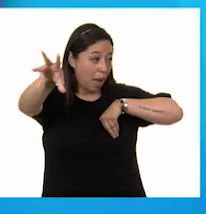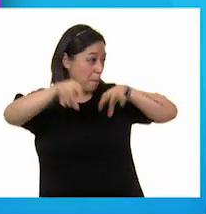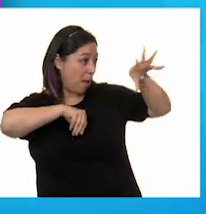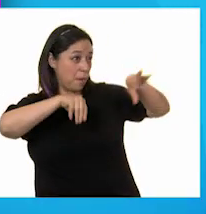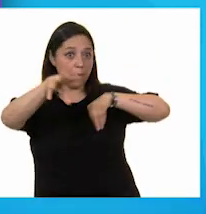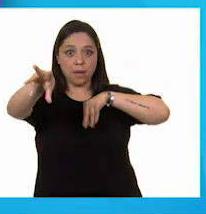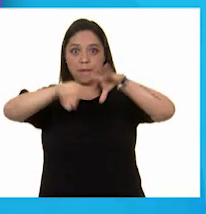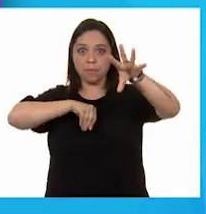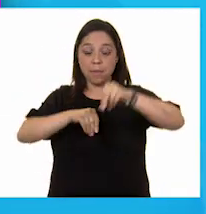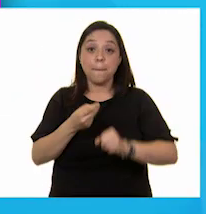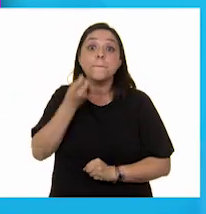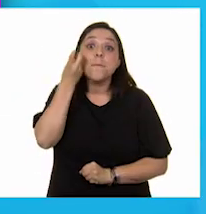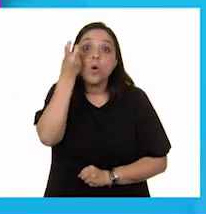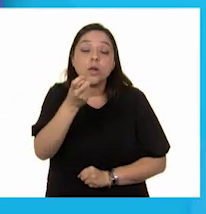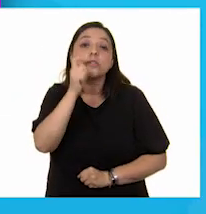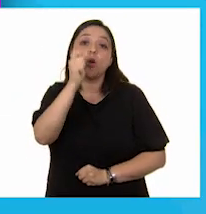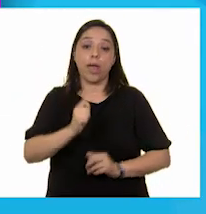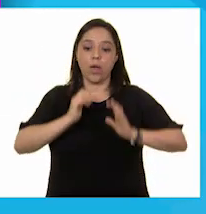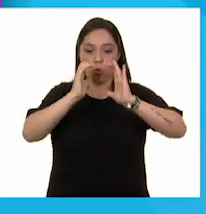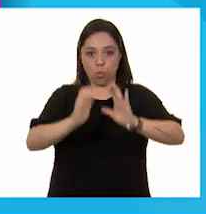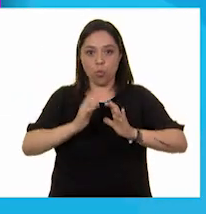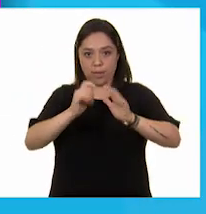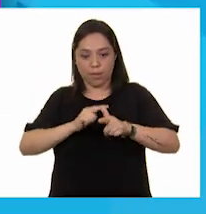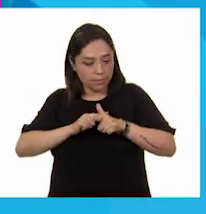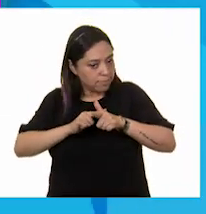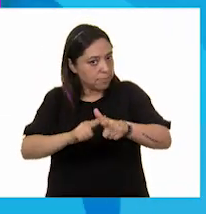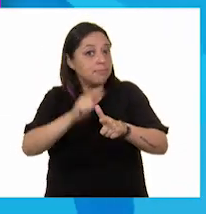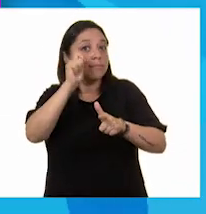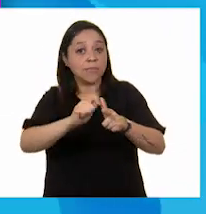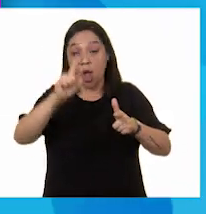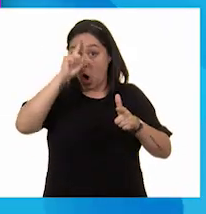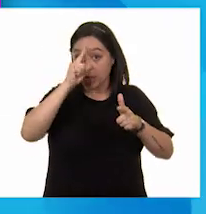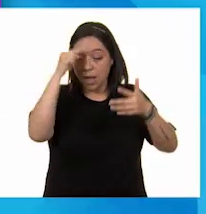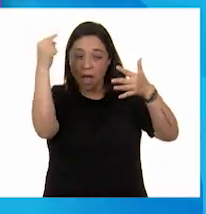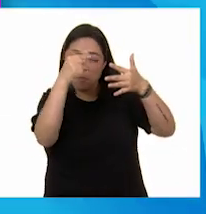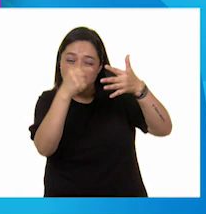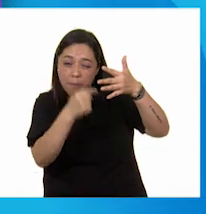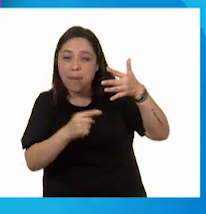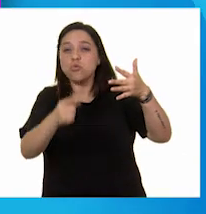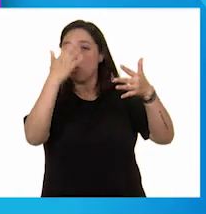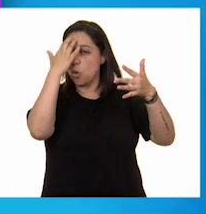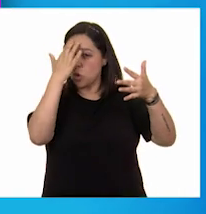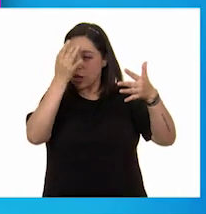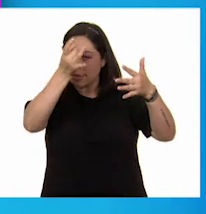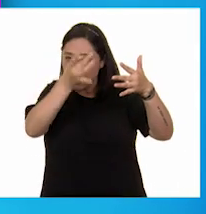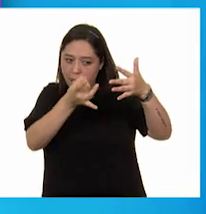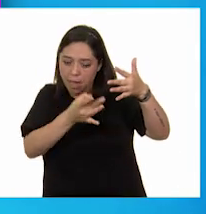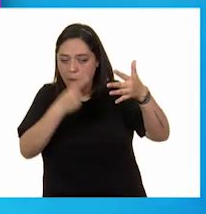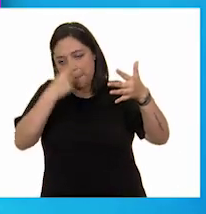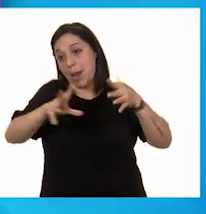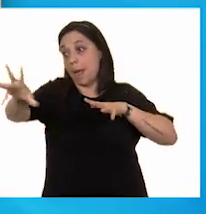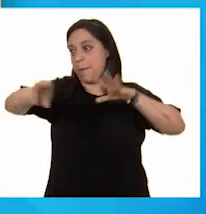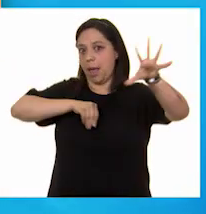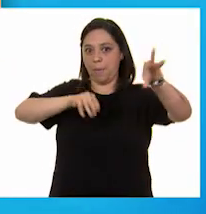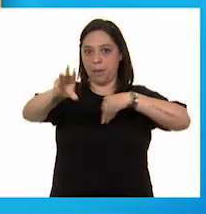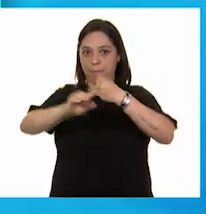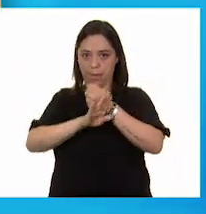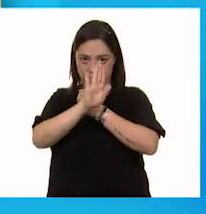personas. Por eso hay que continuar cuidándonos siguiendo las buenas prácticas que ya todos conocemos para evitar contagiarnos.